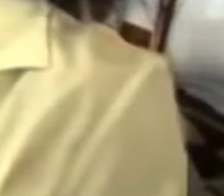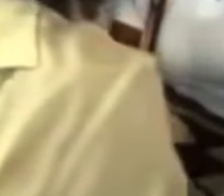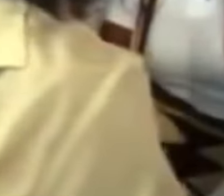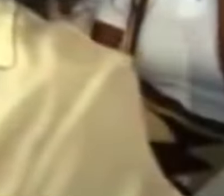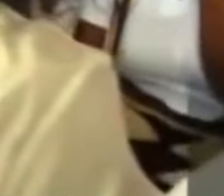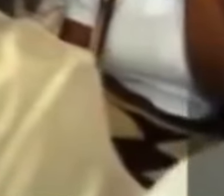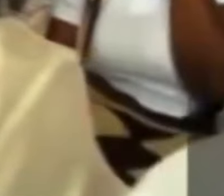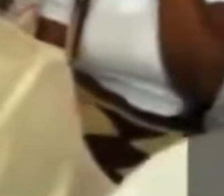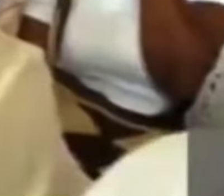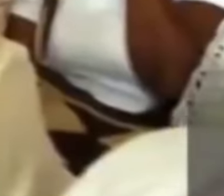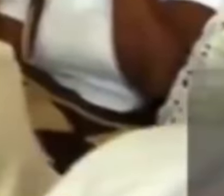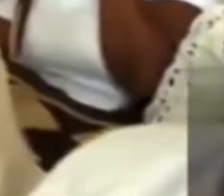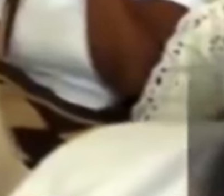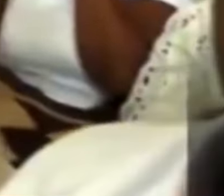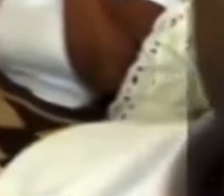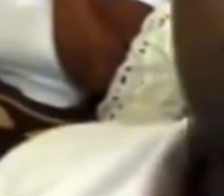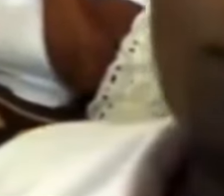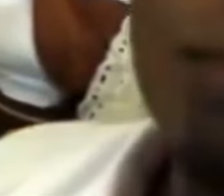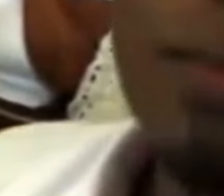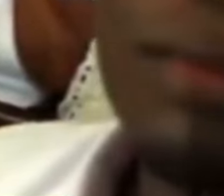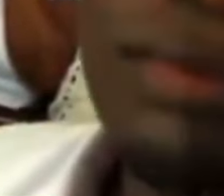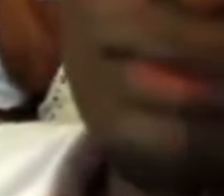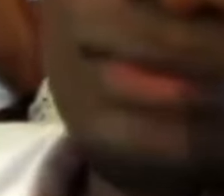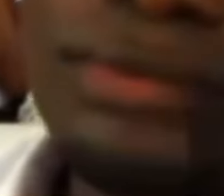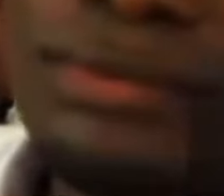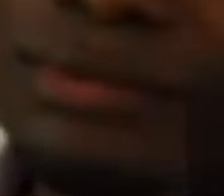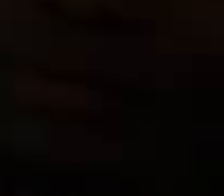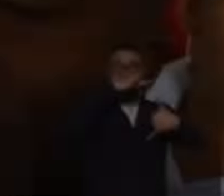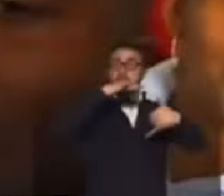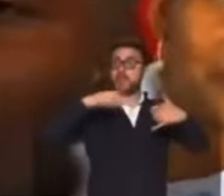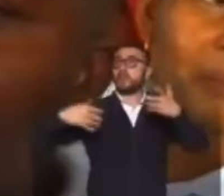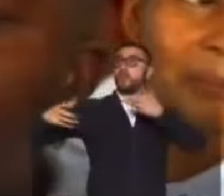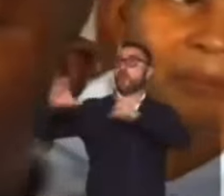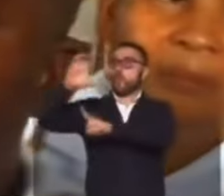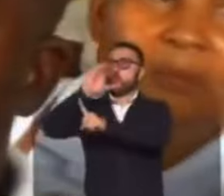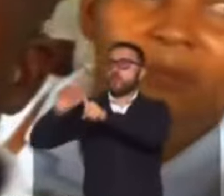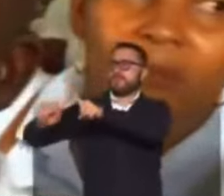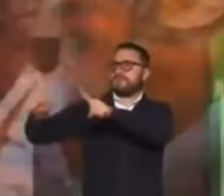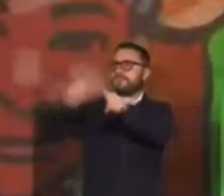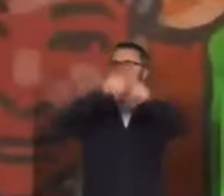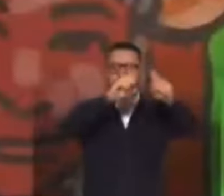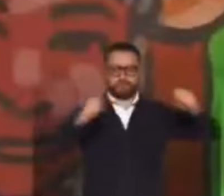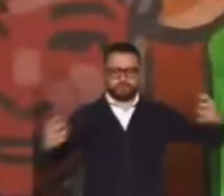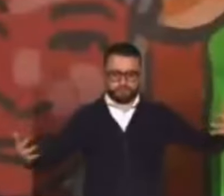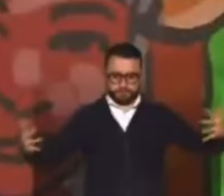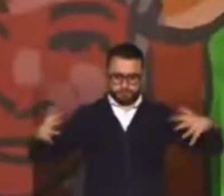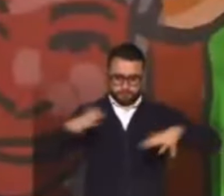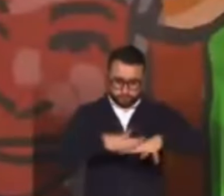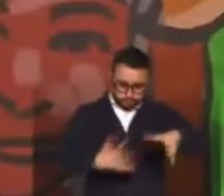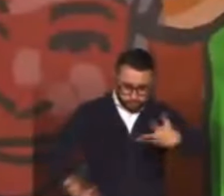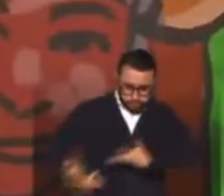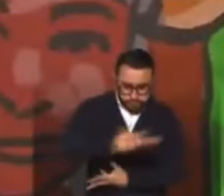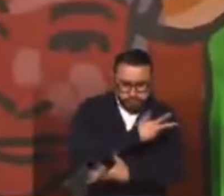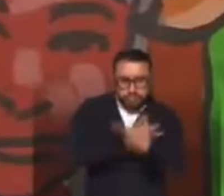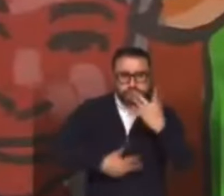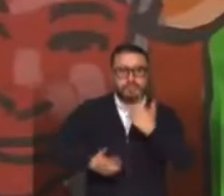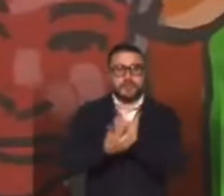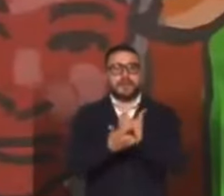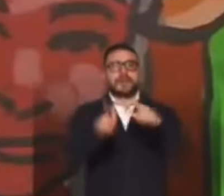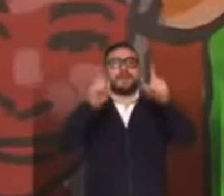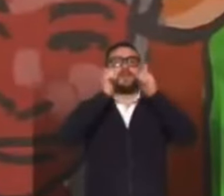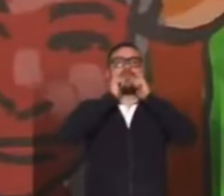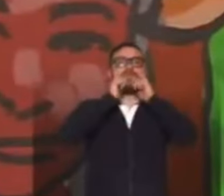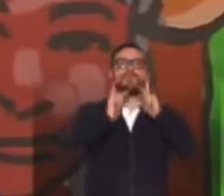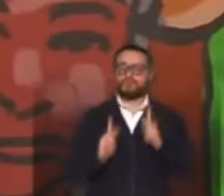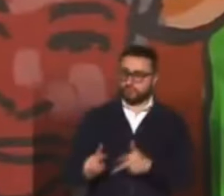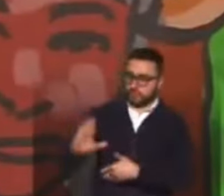los Caribes de hoy, el encuentro de estas culturas que tiene que forjar la libertad humana y la libertad